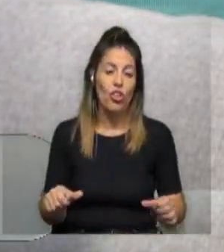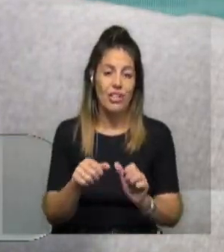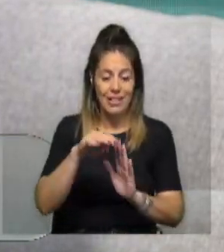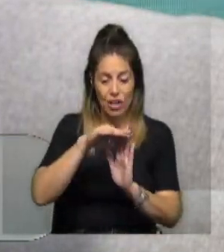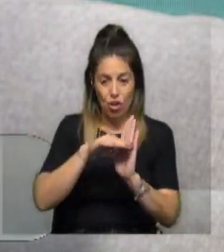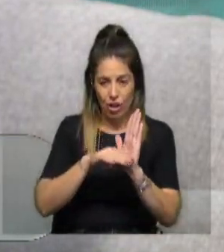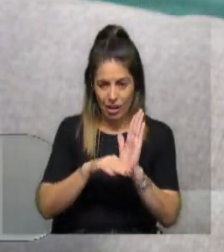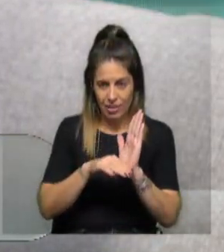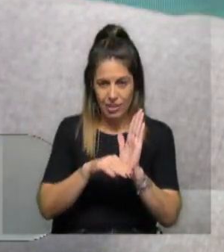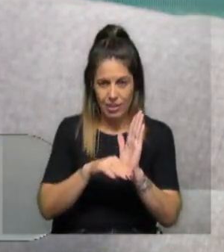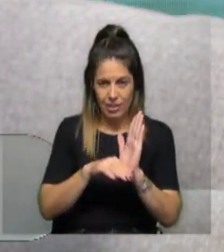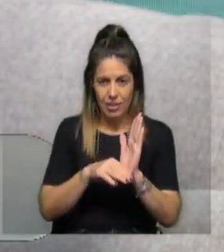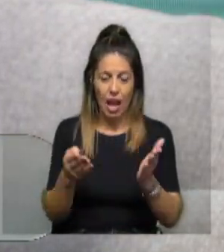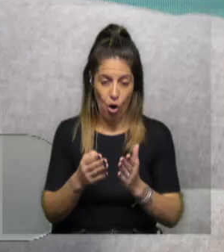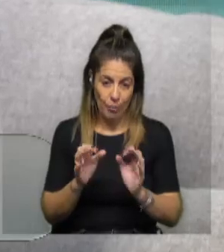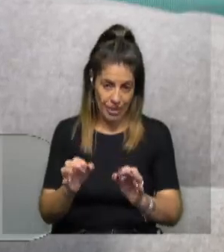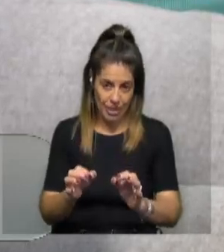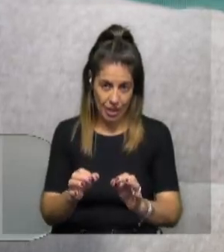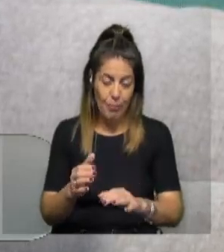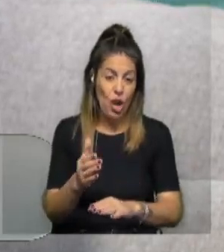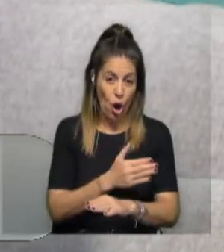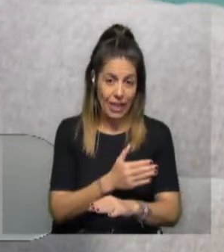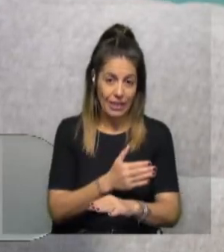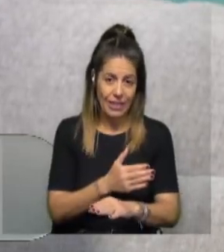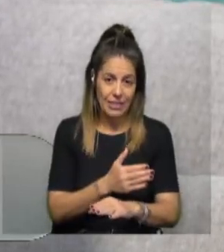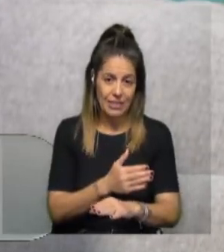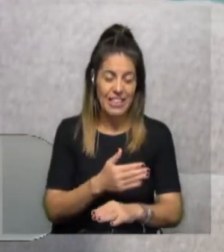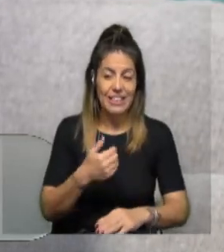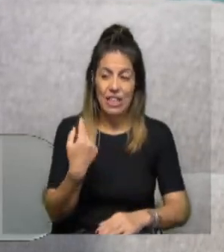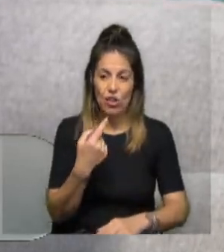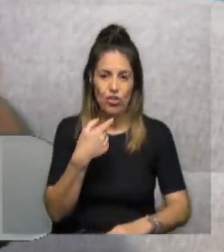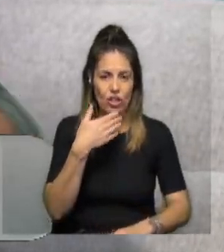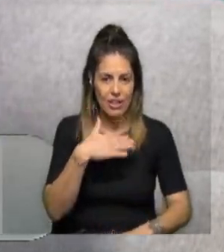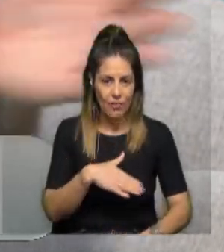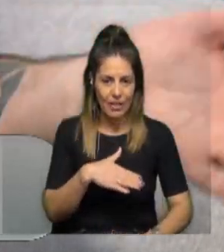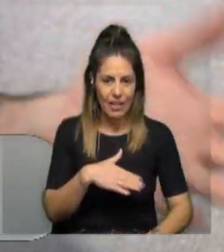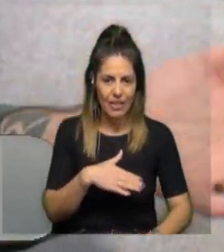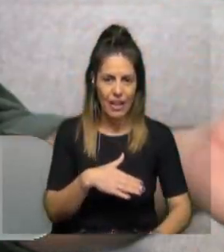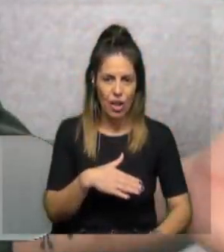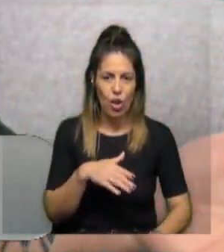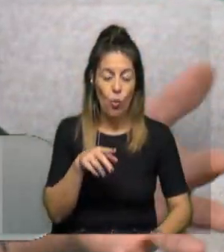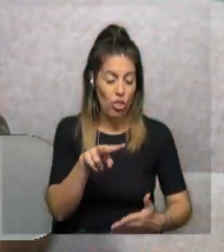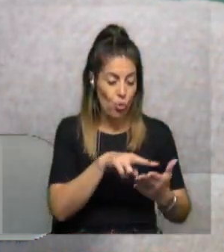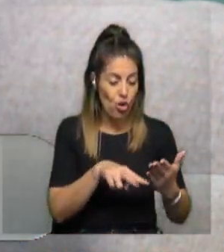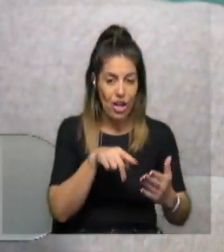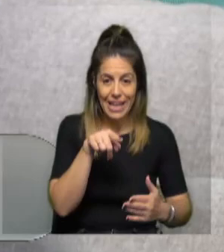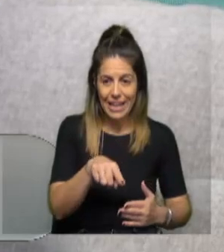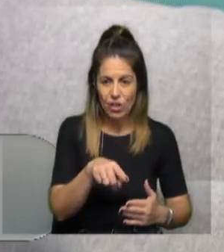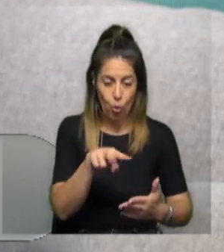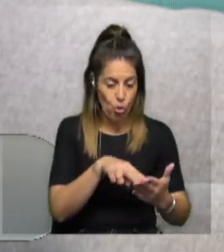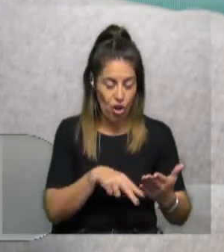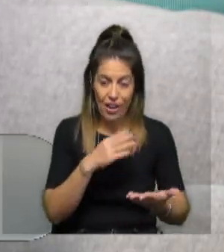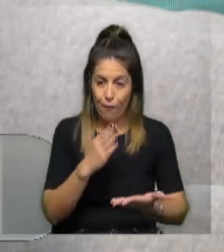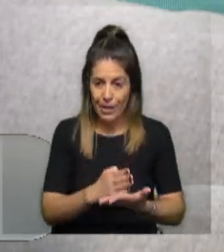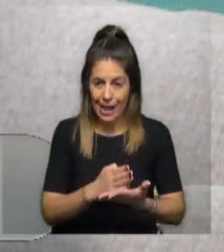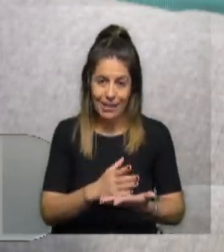rankings y demás, ahora vamos a llegar. Antes de esto, nosotros tenemos que también entender que cuando uno lee estas cosas, uno lee el final de